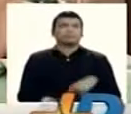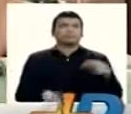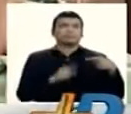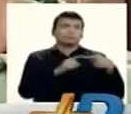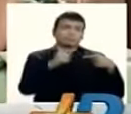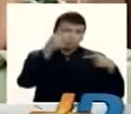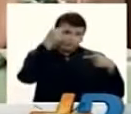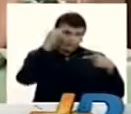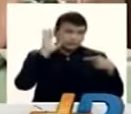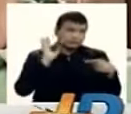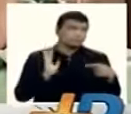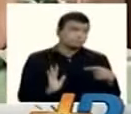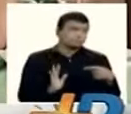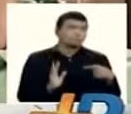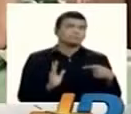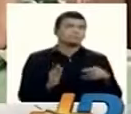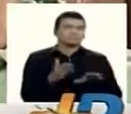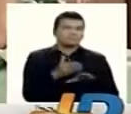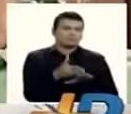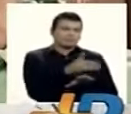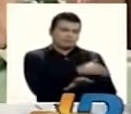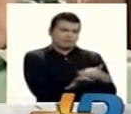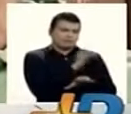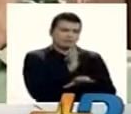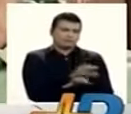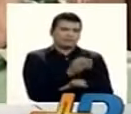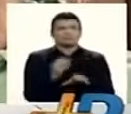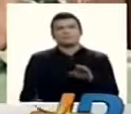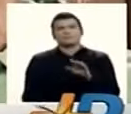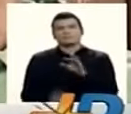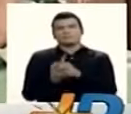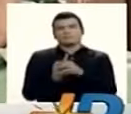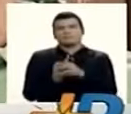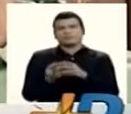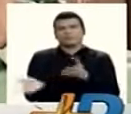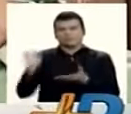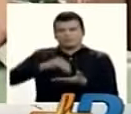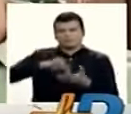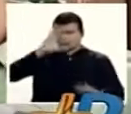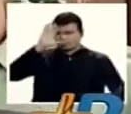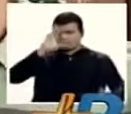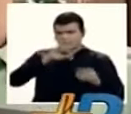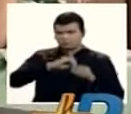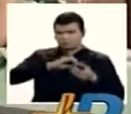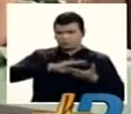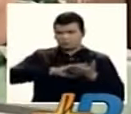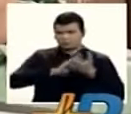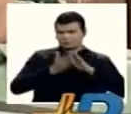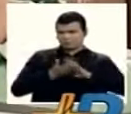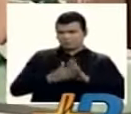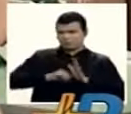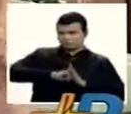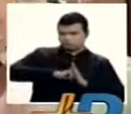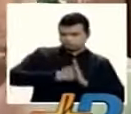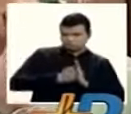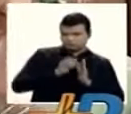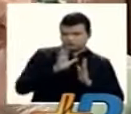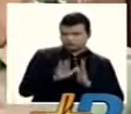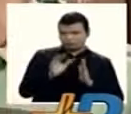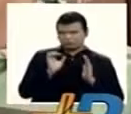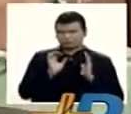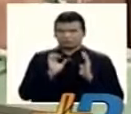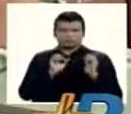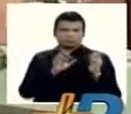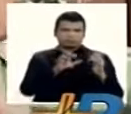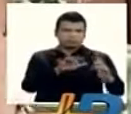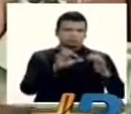hipótesis es que previo al resurgimiento de un cese unilateral del fuego, uno pudiera